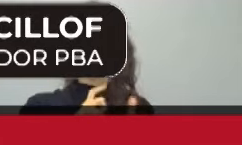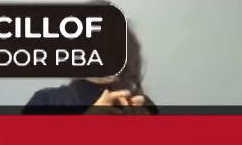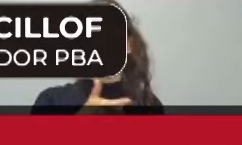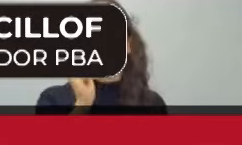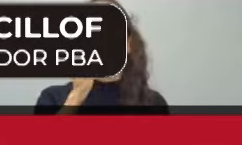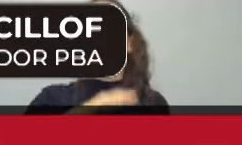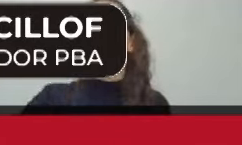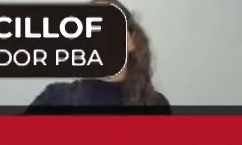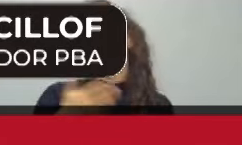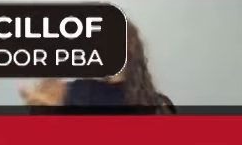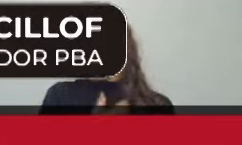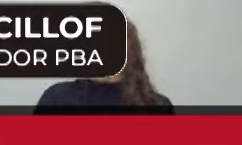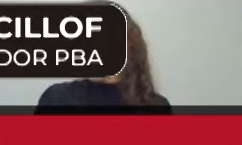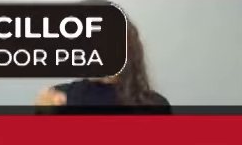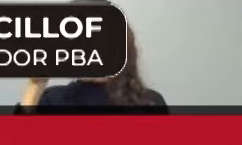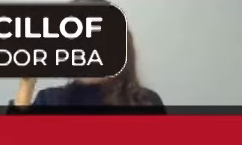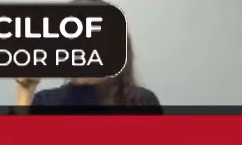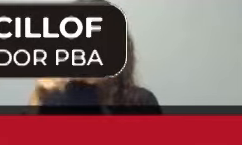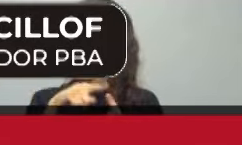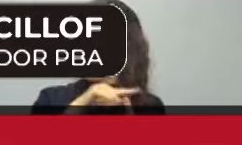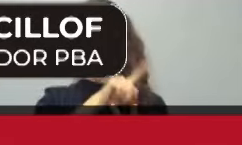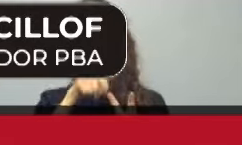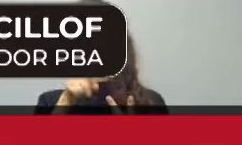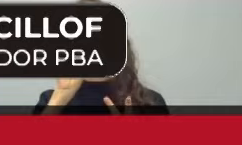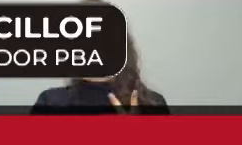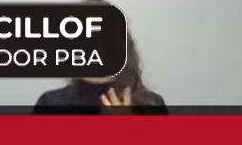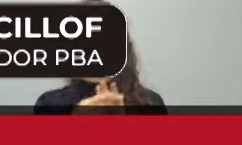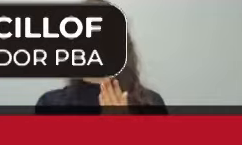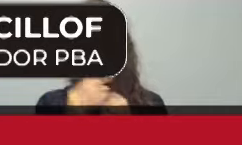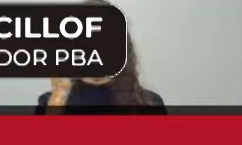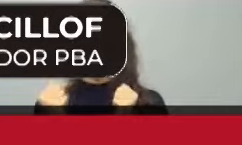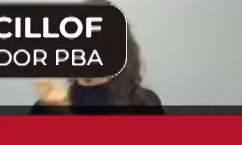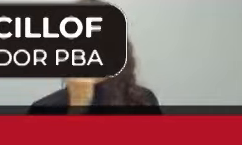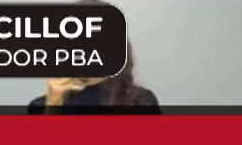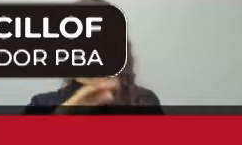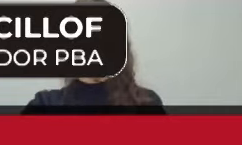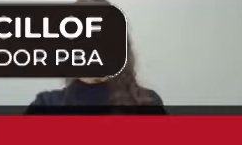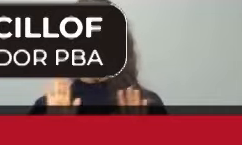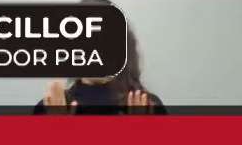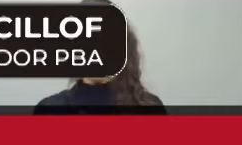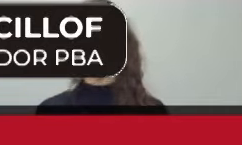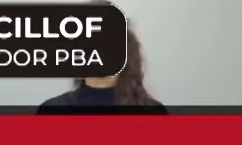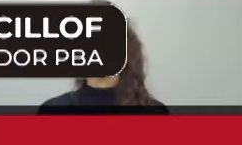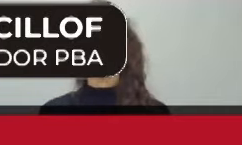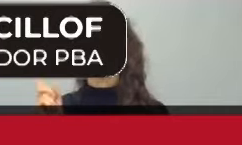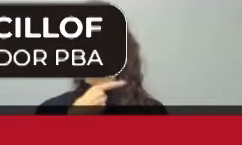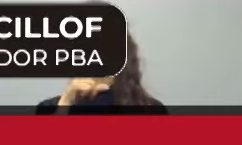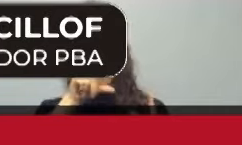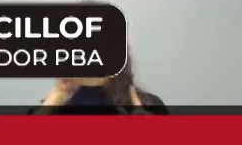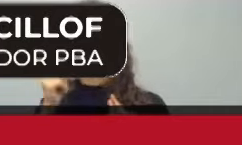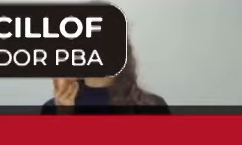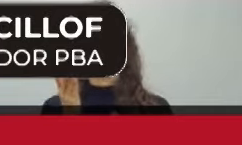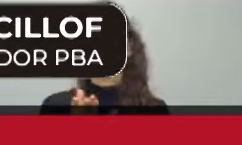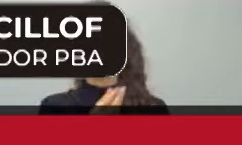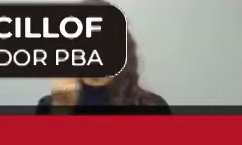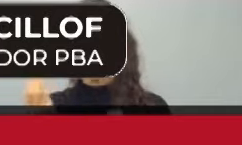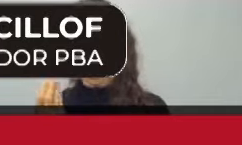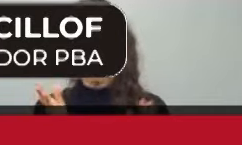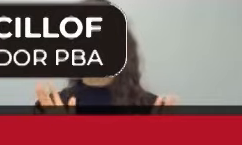por supuesto, pero del ministro de Economía. ¿Qué es lo que reclamamos? Y